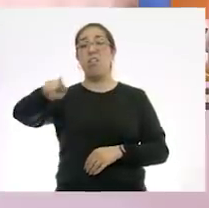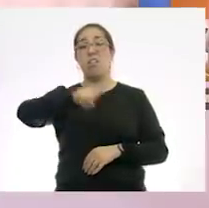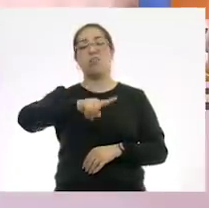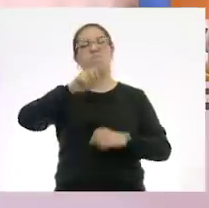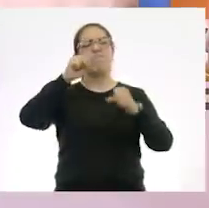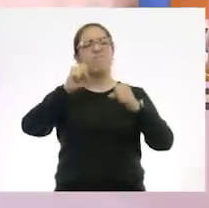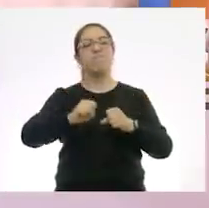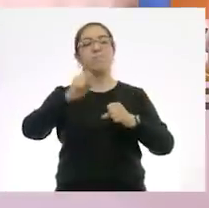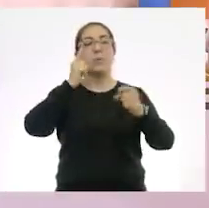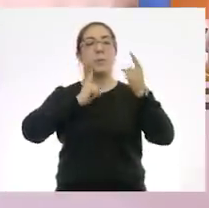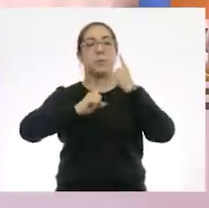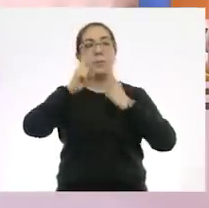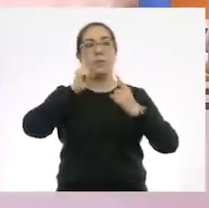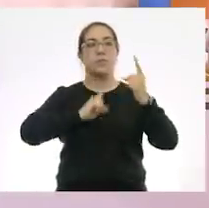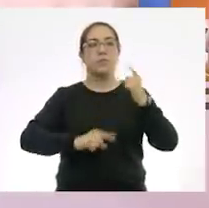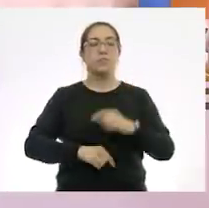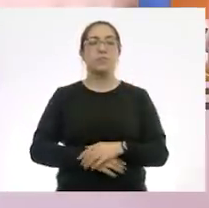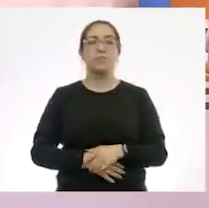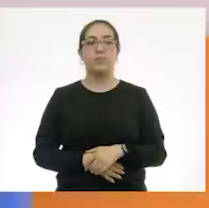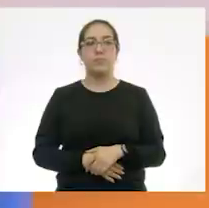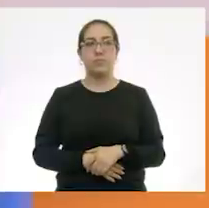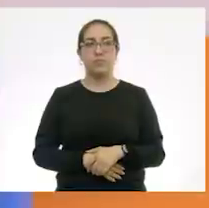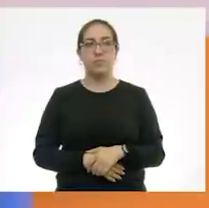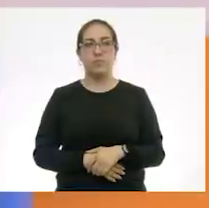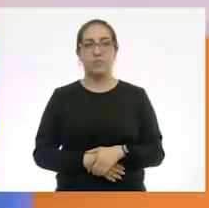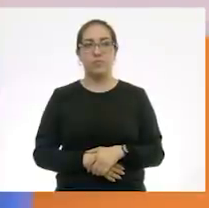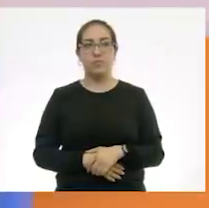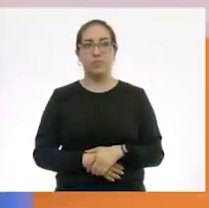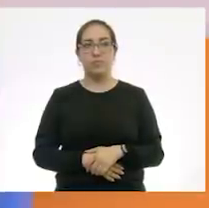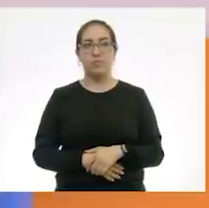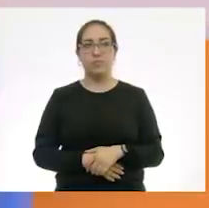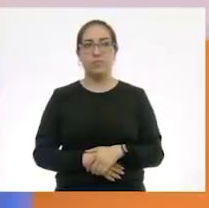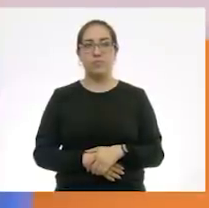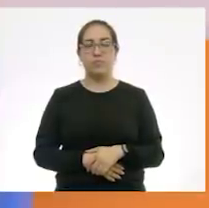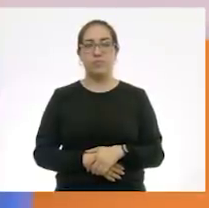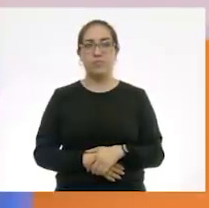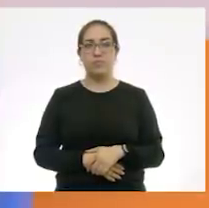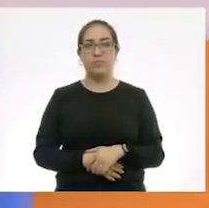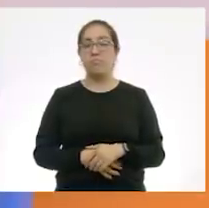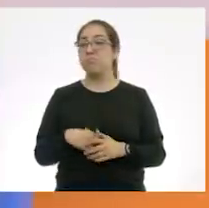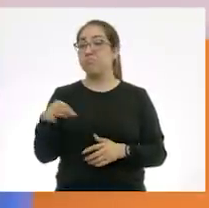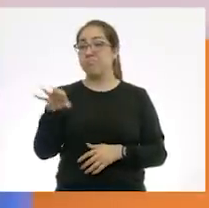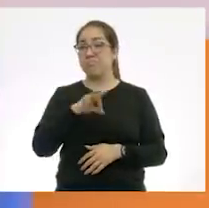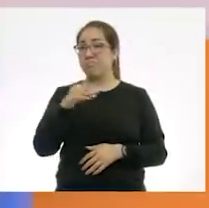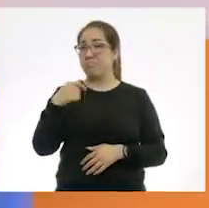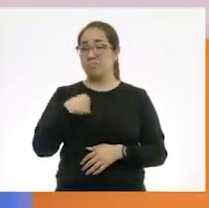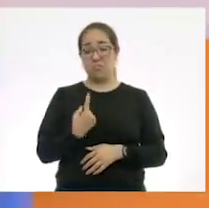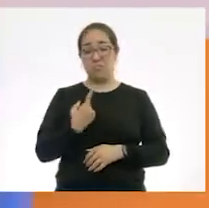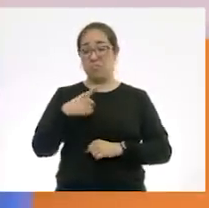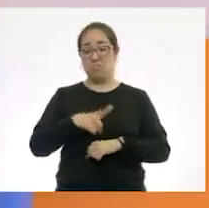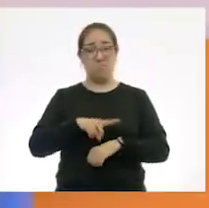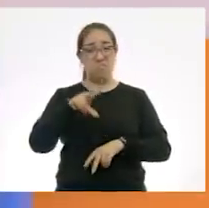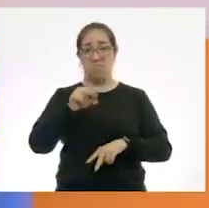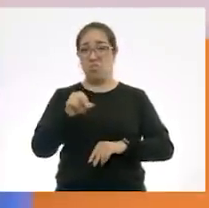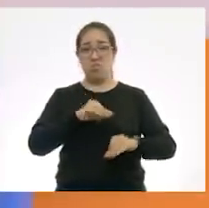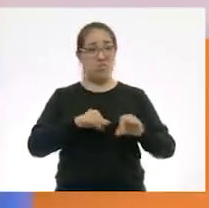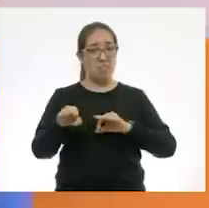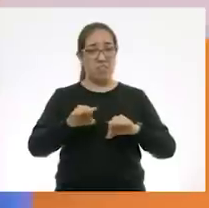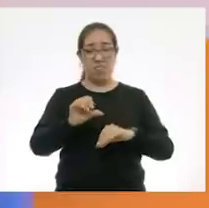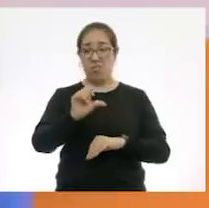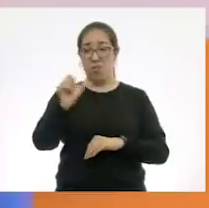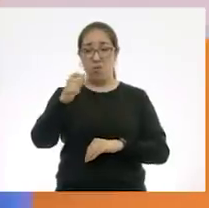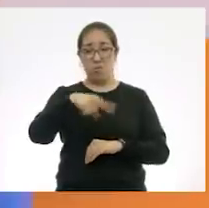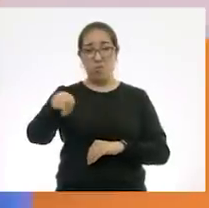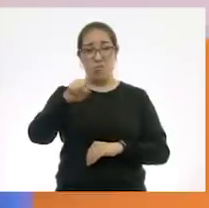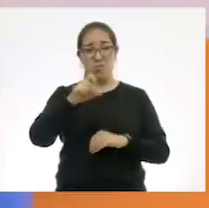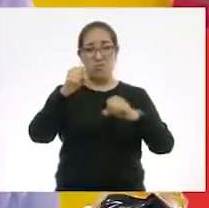la orina que desecho, ¿sí?, de todos mis compañeros soy el menos popular. Pero si yo decidiera no trabajar, los otros sistemas se